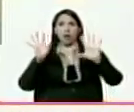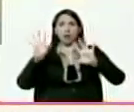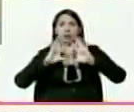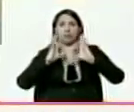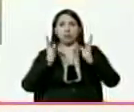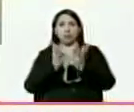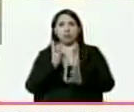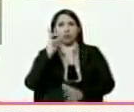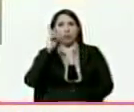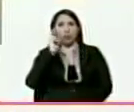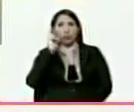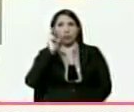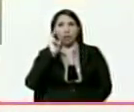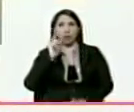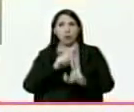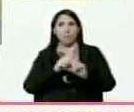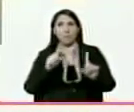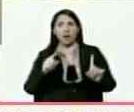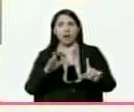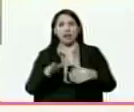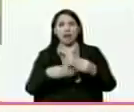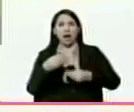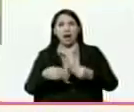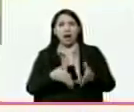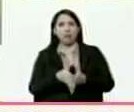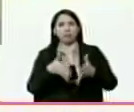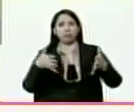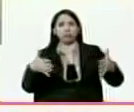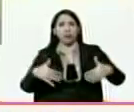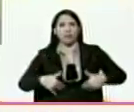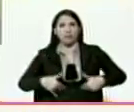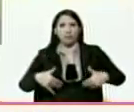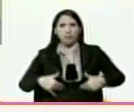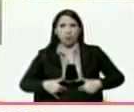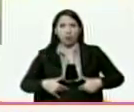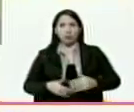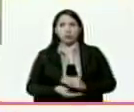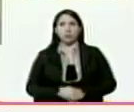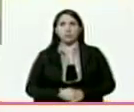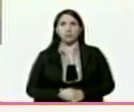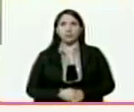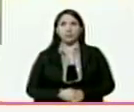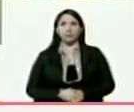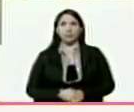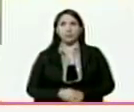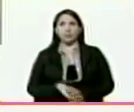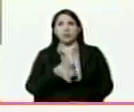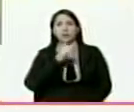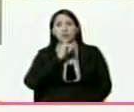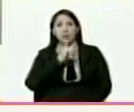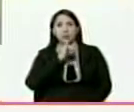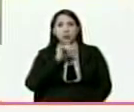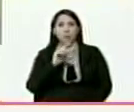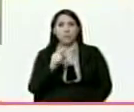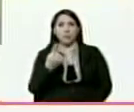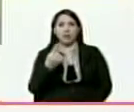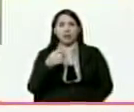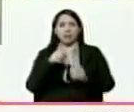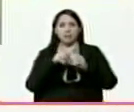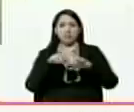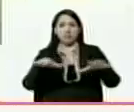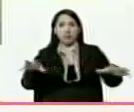escuchando en todo el mundo, para que hagan un gran esfuerzo desde las fuentes de información primaria para transmitir la